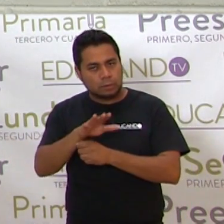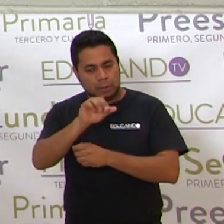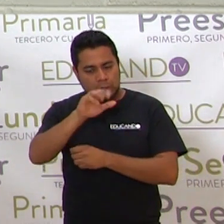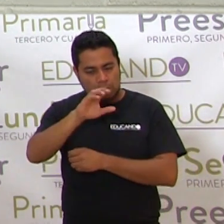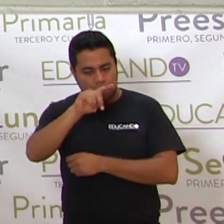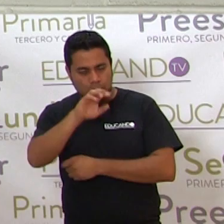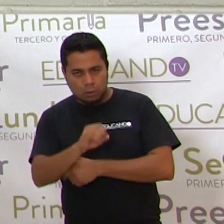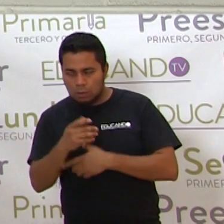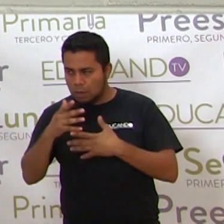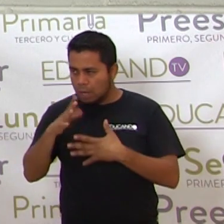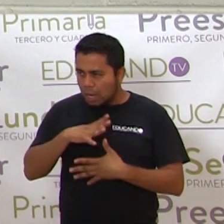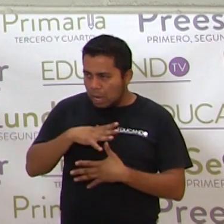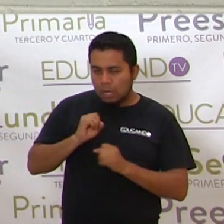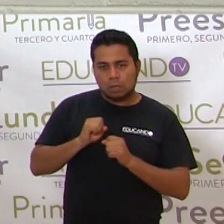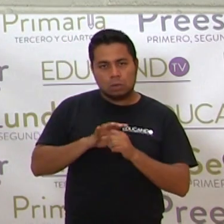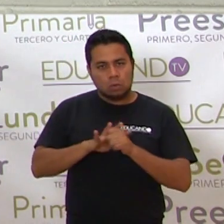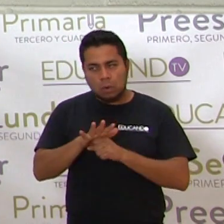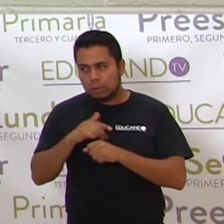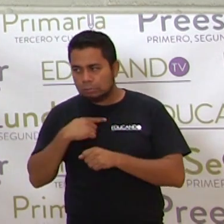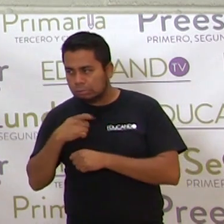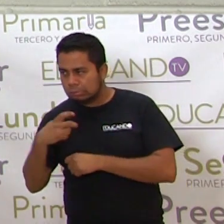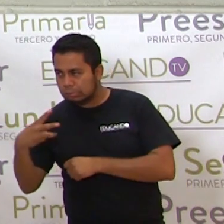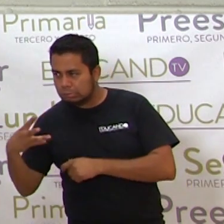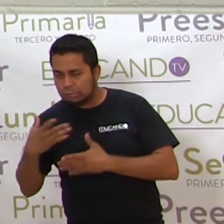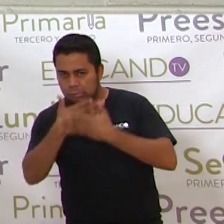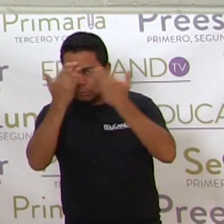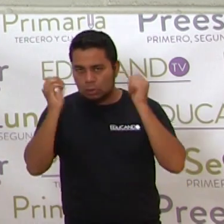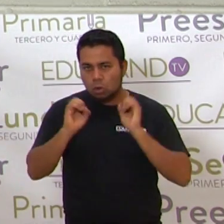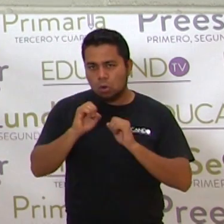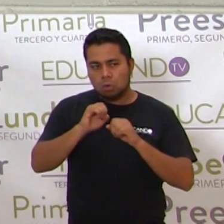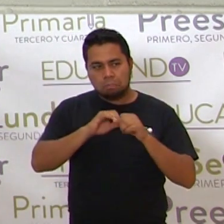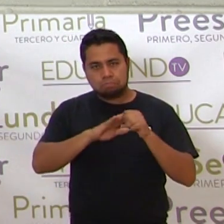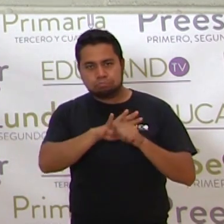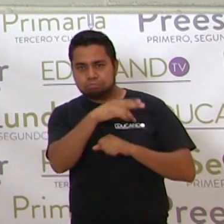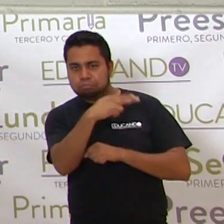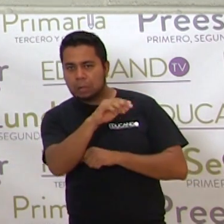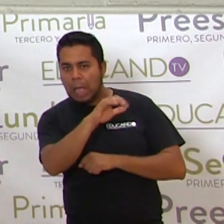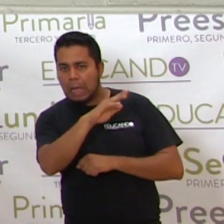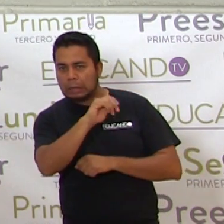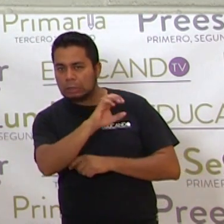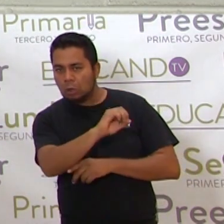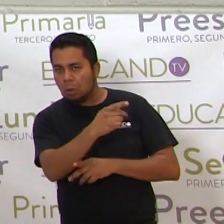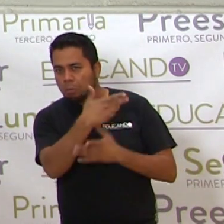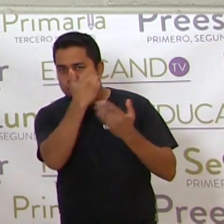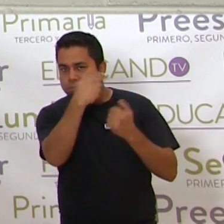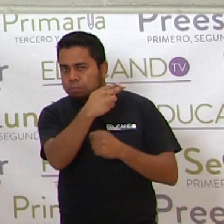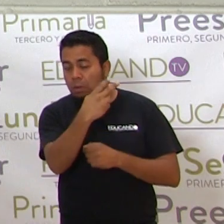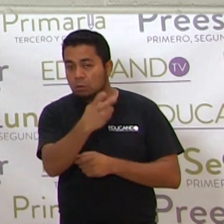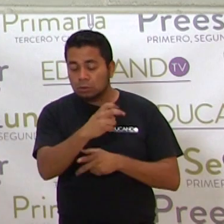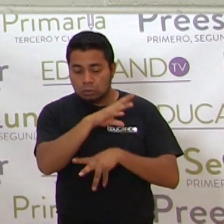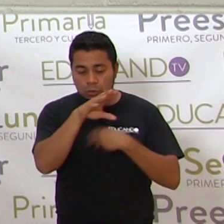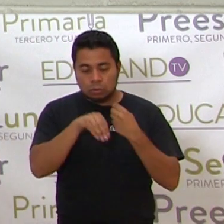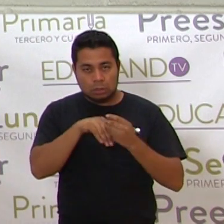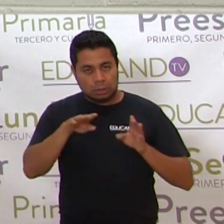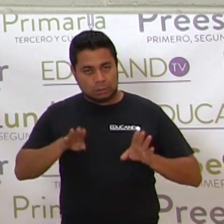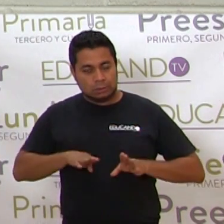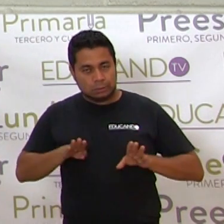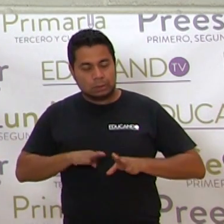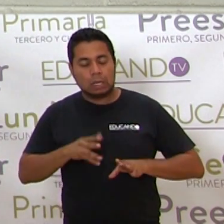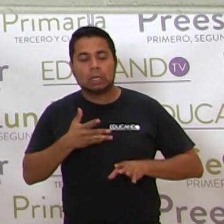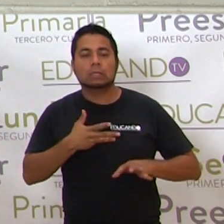o en qué tipo de acto estamos, ni tampoco cómo se llama dicho acto. Es por ello que todas las características